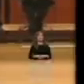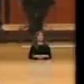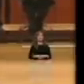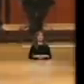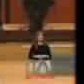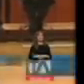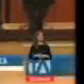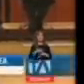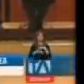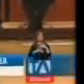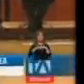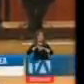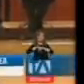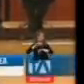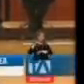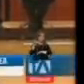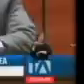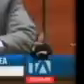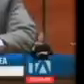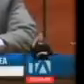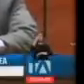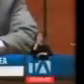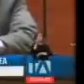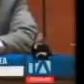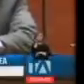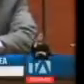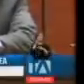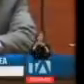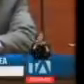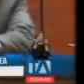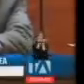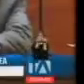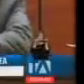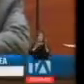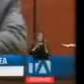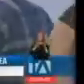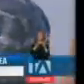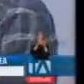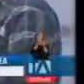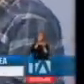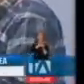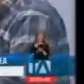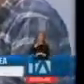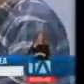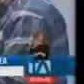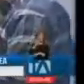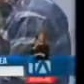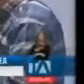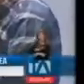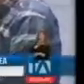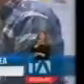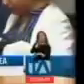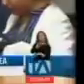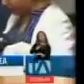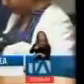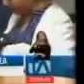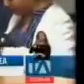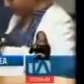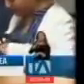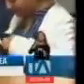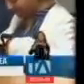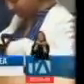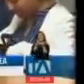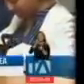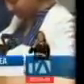Fue una audiencia corta, pero determinante para el futuro de la exasambleísta de Alianza País, Sofía Espín, y el de la abogada del expresidente